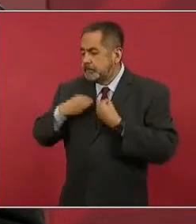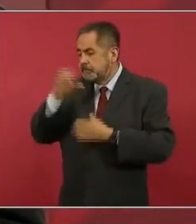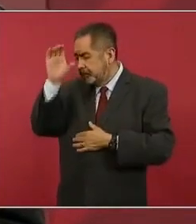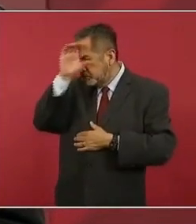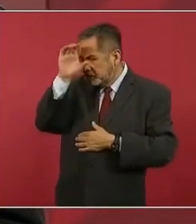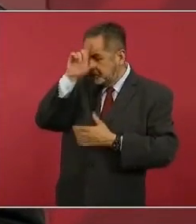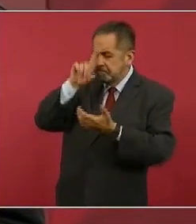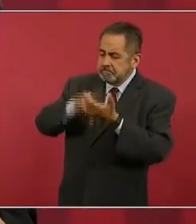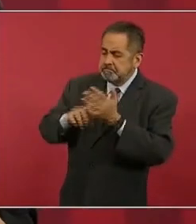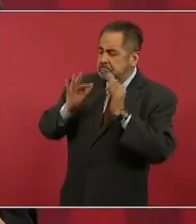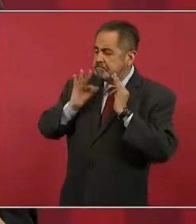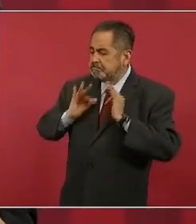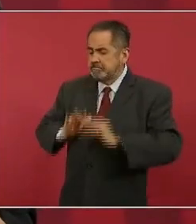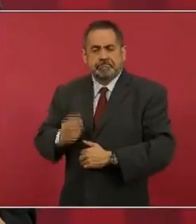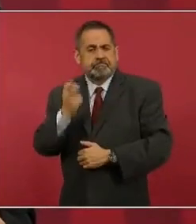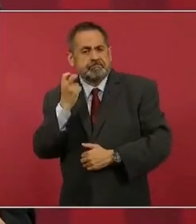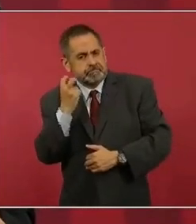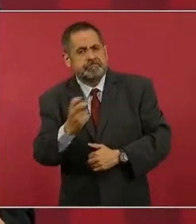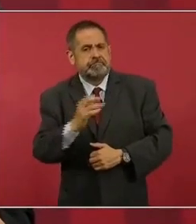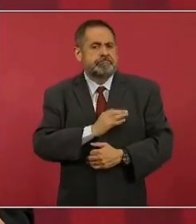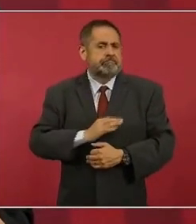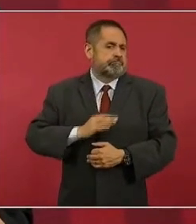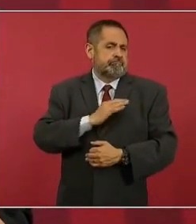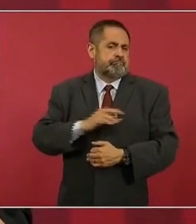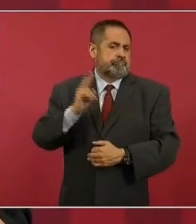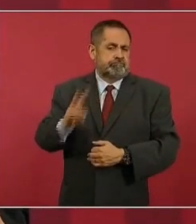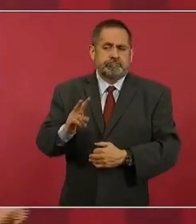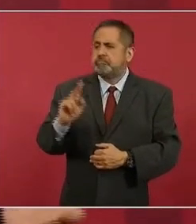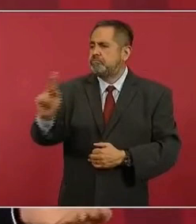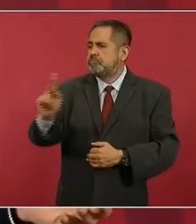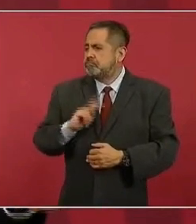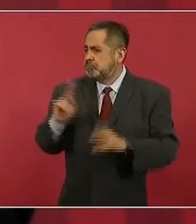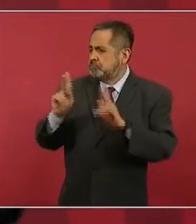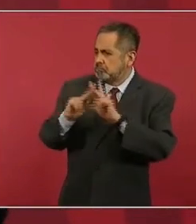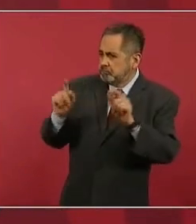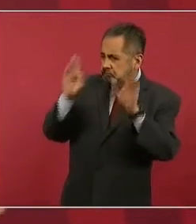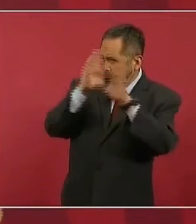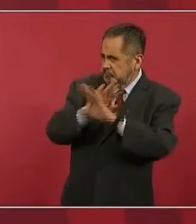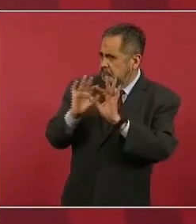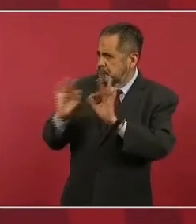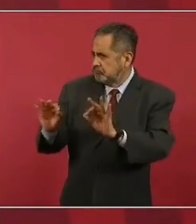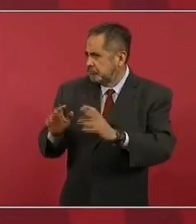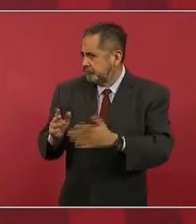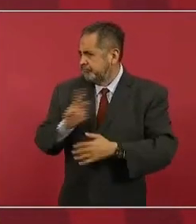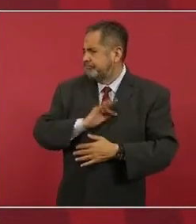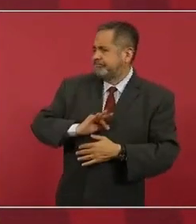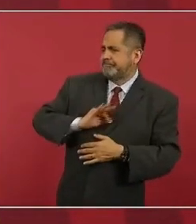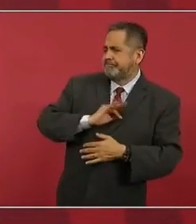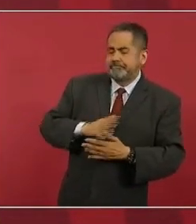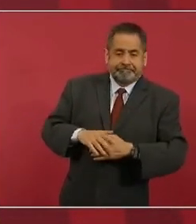conciencia, estar bien con el prójimo y entender que solo siendo buenos